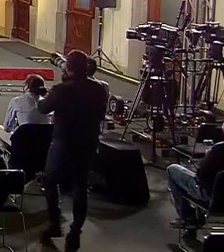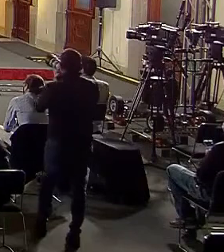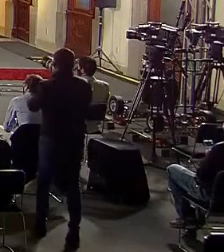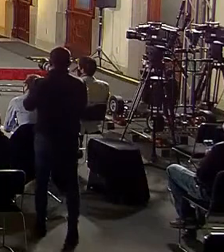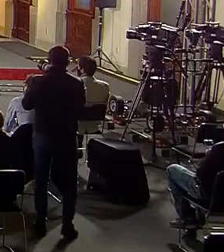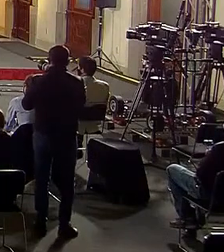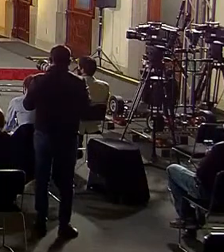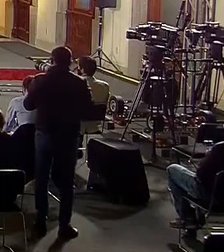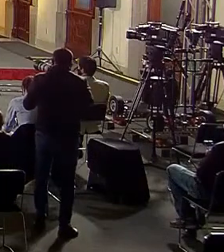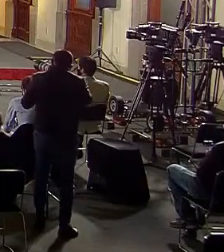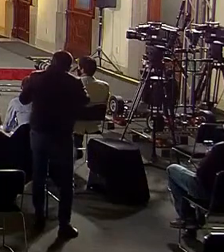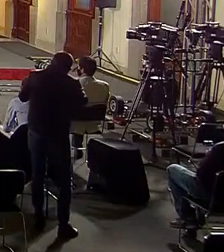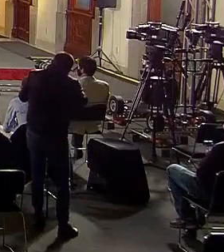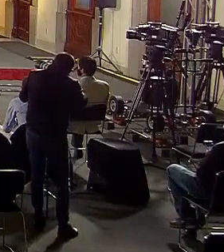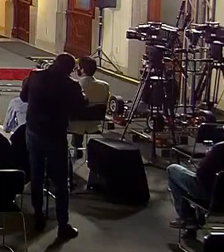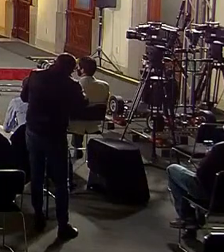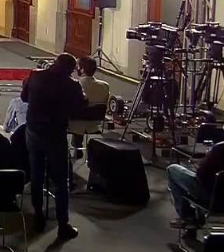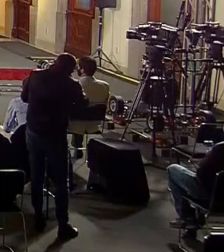o directamente a